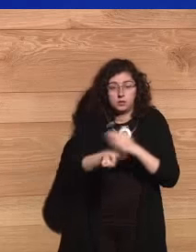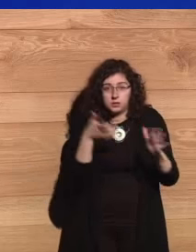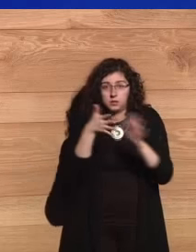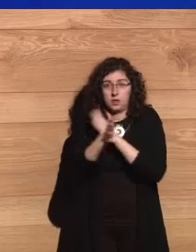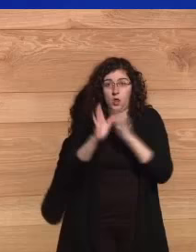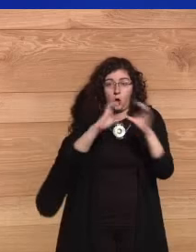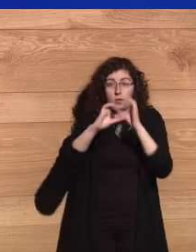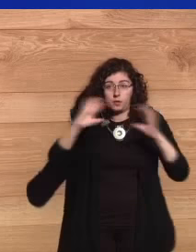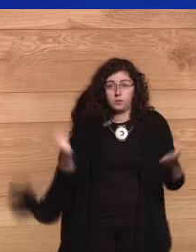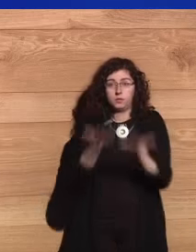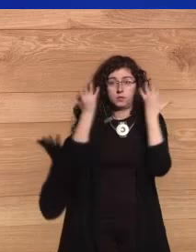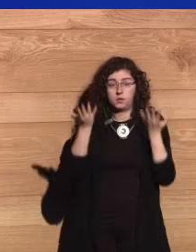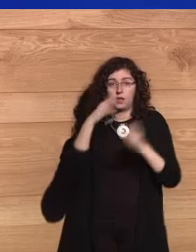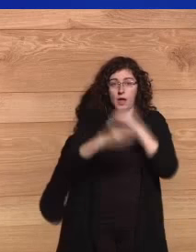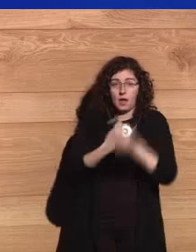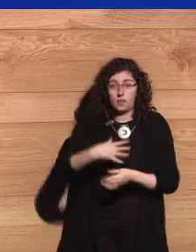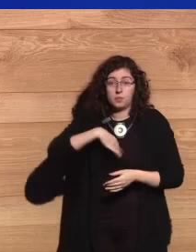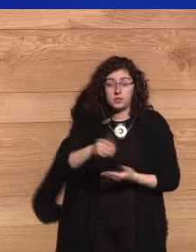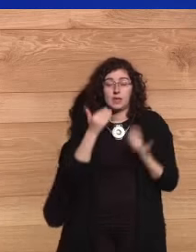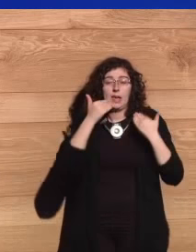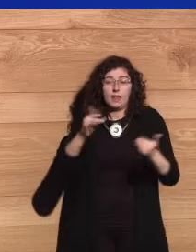la comunicación y se hace posible gracias a lo